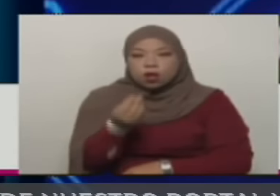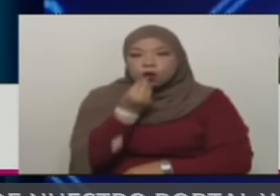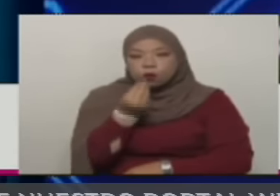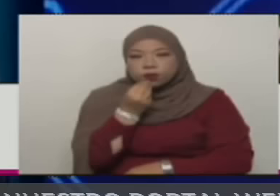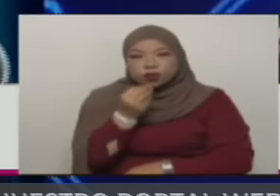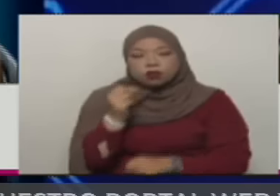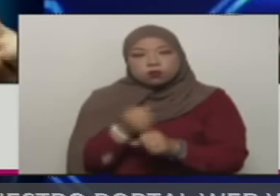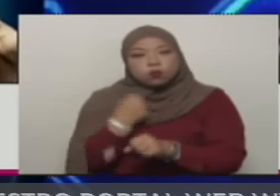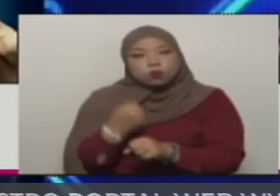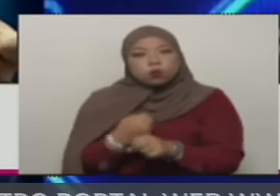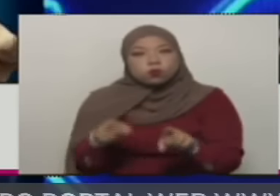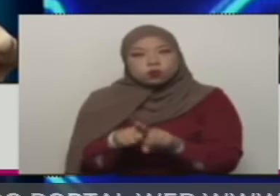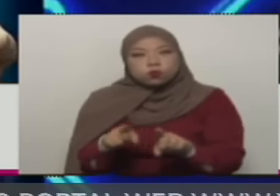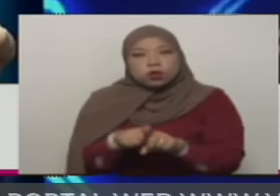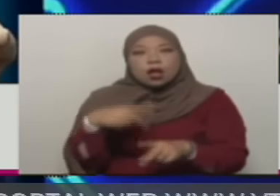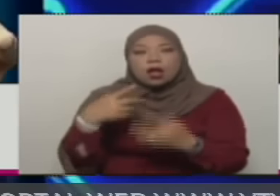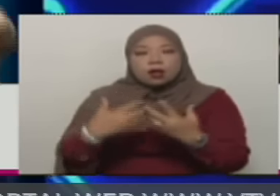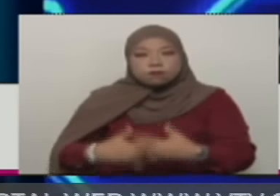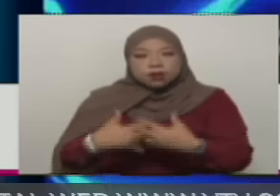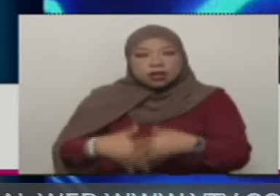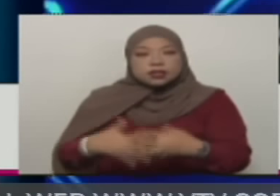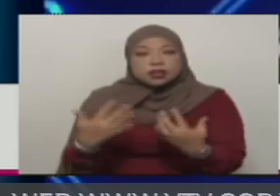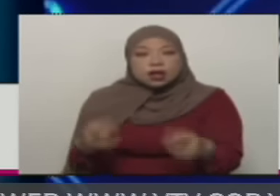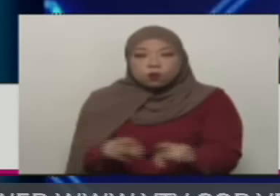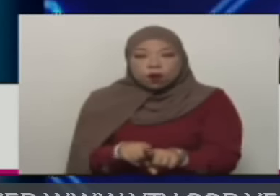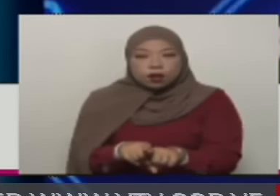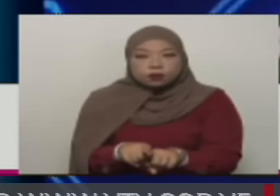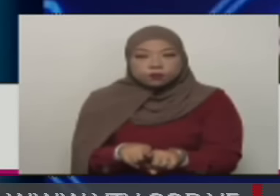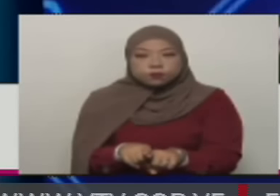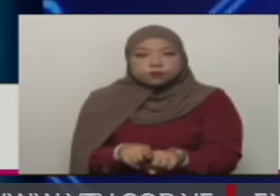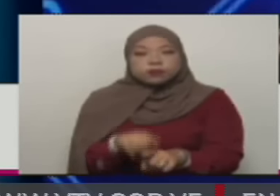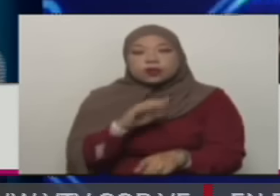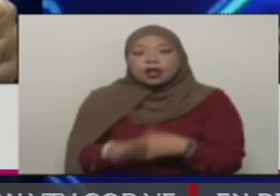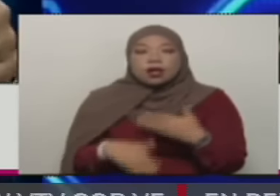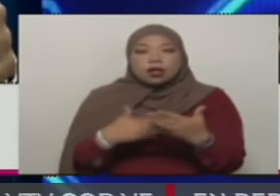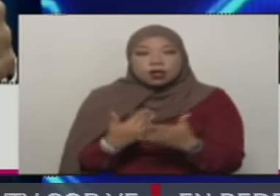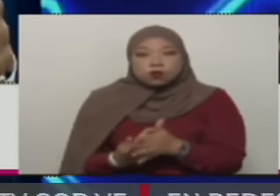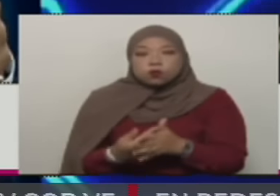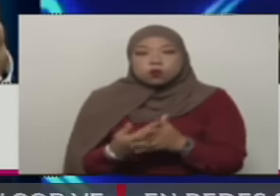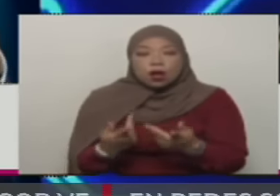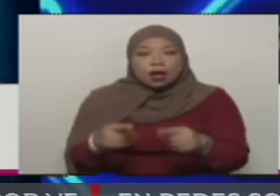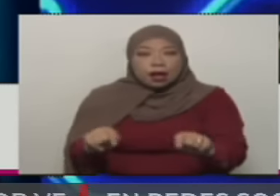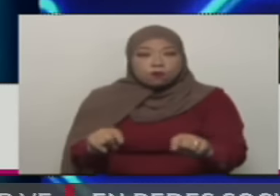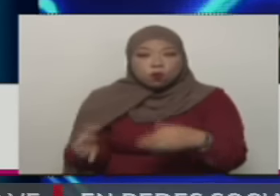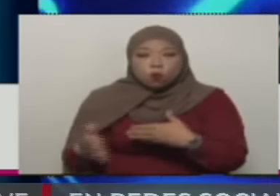Y así está pasando en el sector industrial. El sector industrial llegó a estar casi paralizado todo.